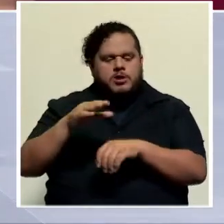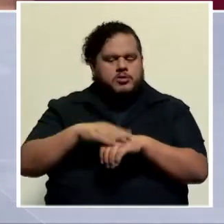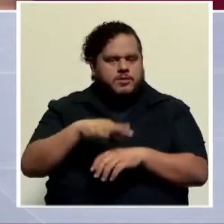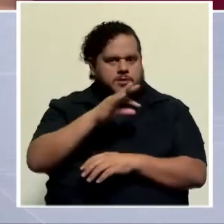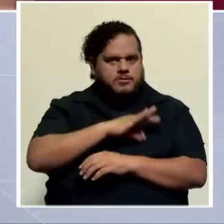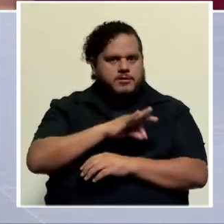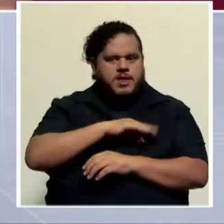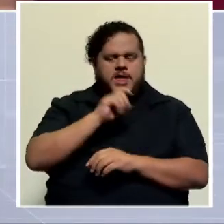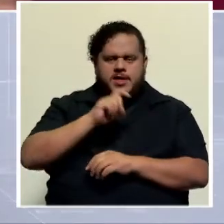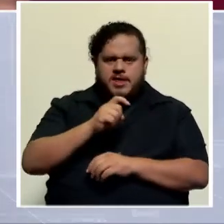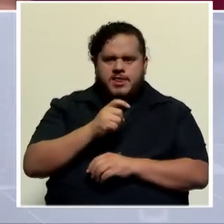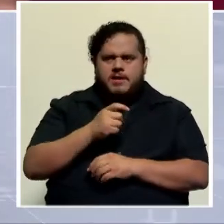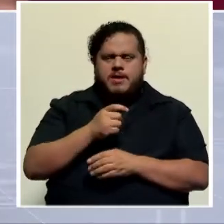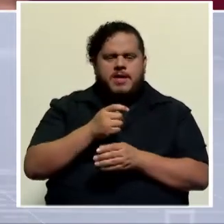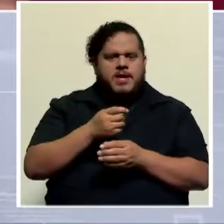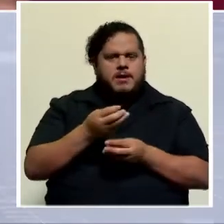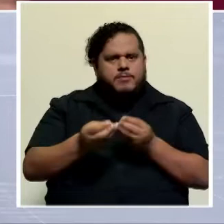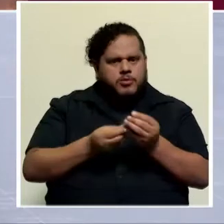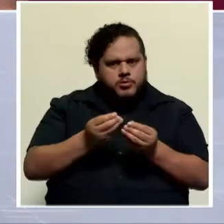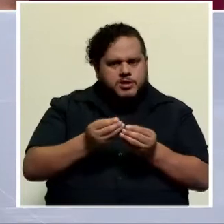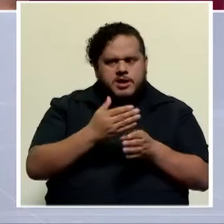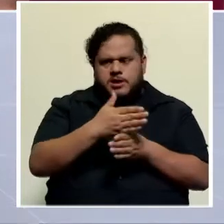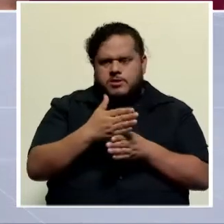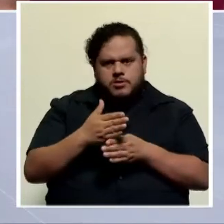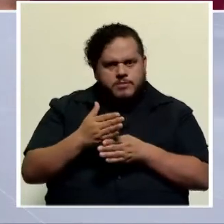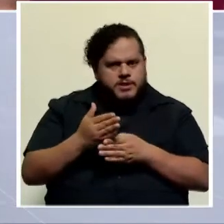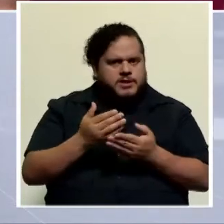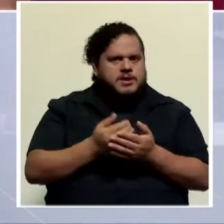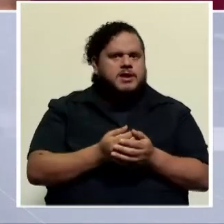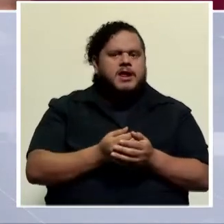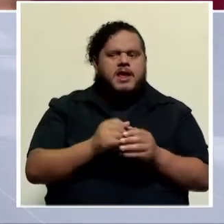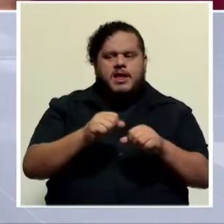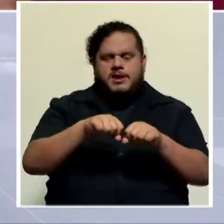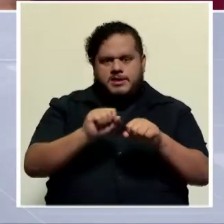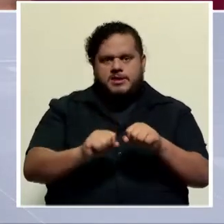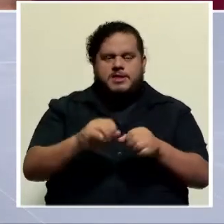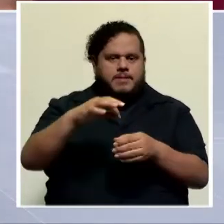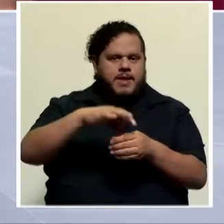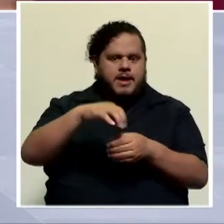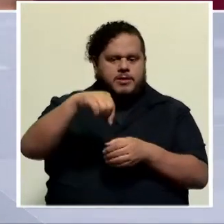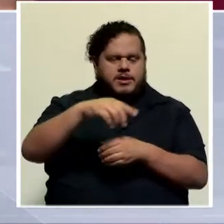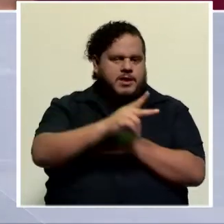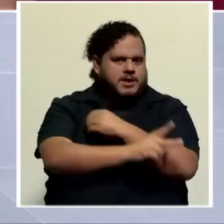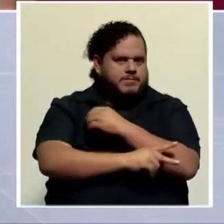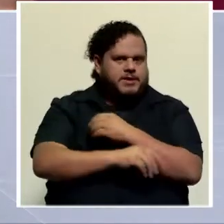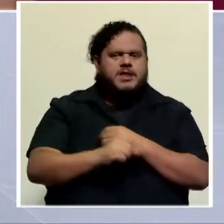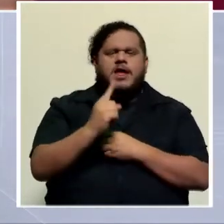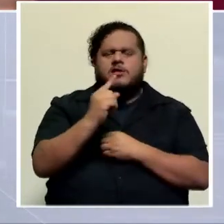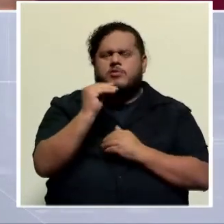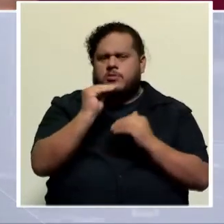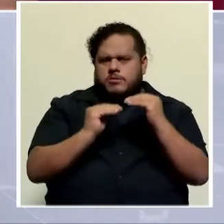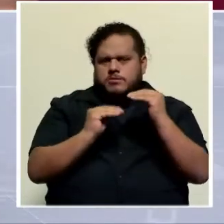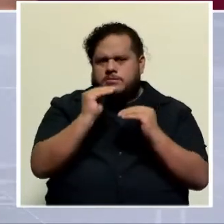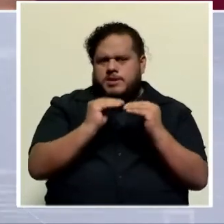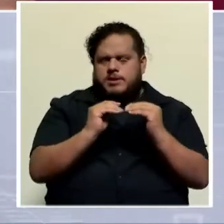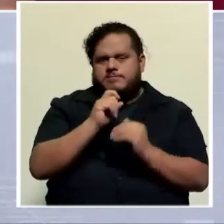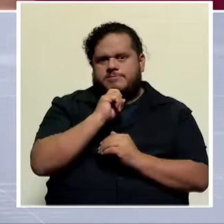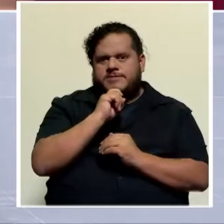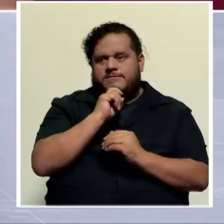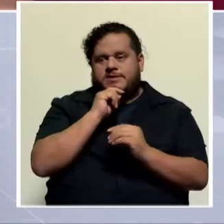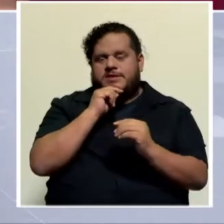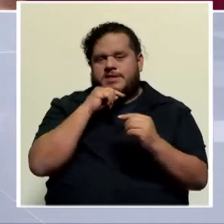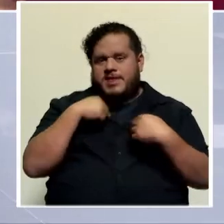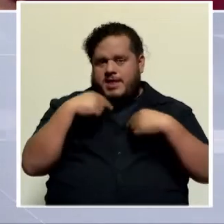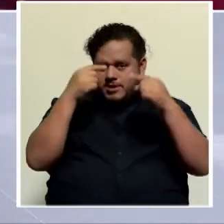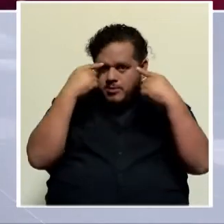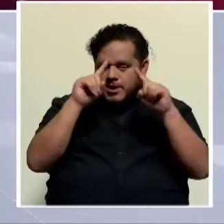deben generar y compartir las áreas protegidas y el sistema de áreas protegidas de nuestro país. Creo que es un balance difícil de alcanzar, pero